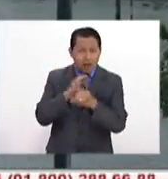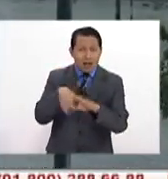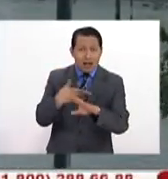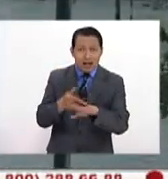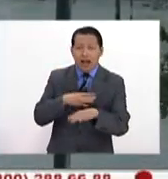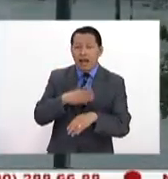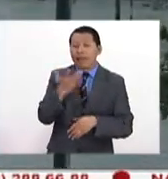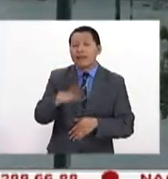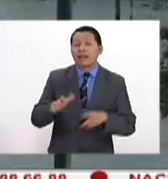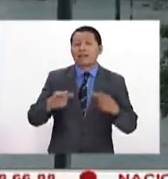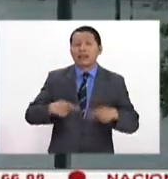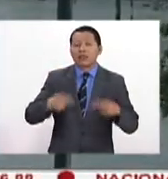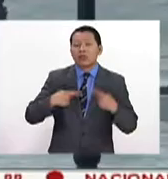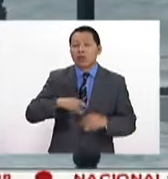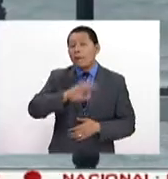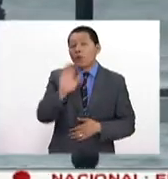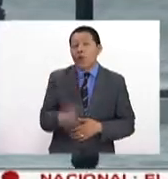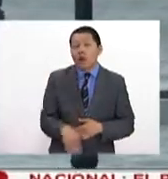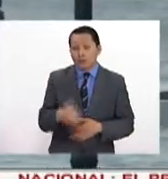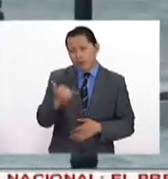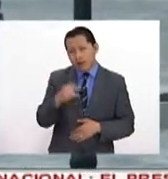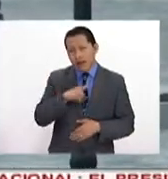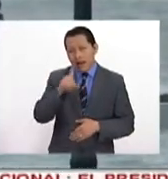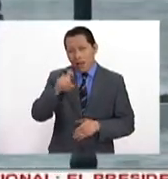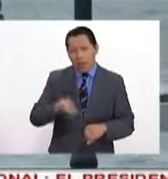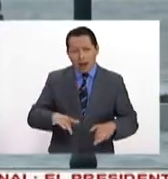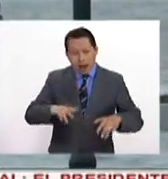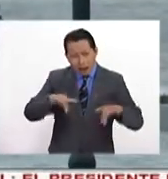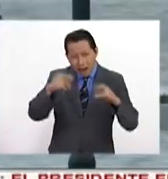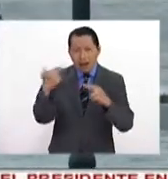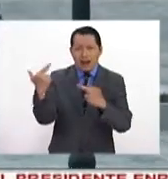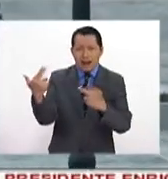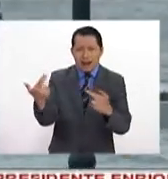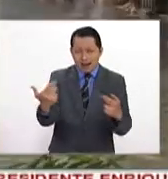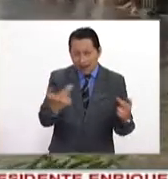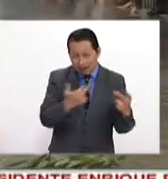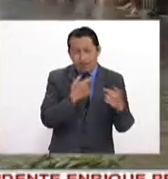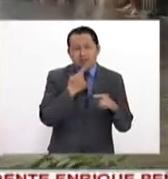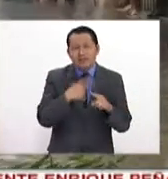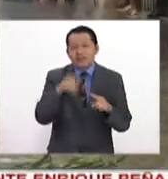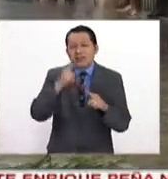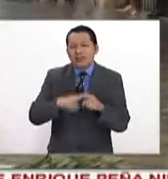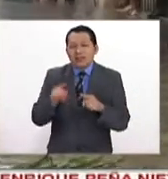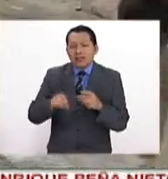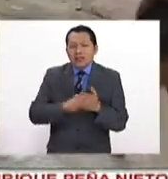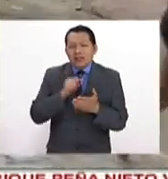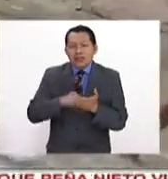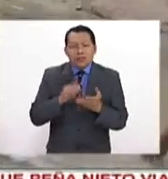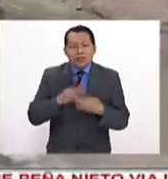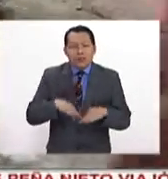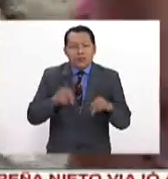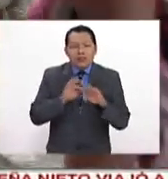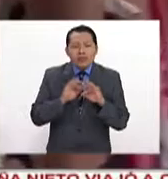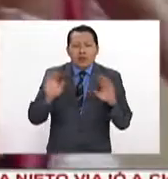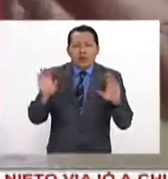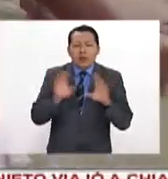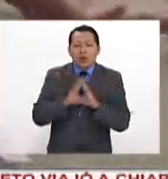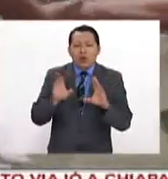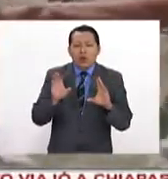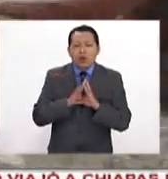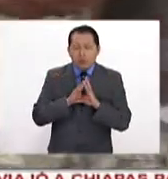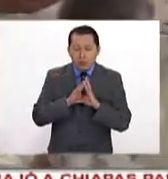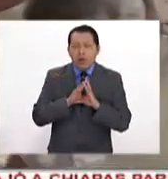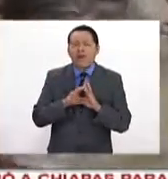10 personas muertas, así como inundaciones, destrucción de muchas zonas importantes como el